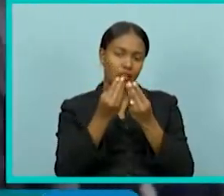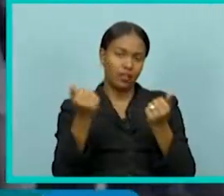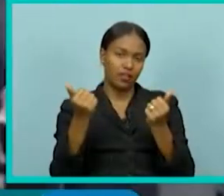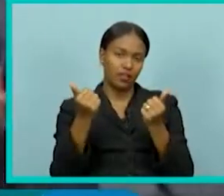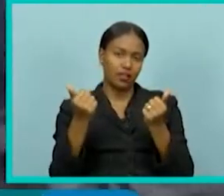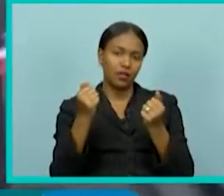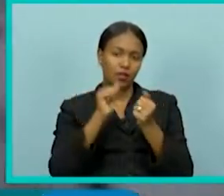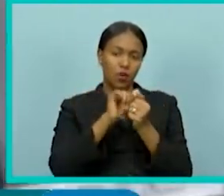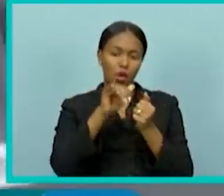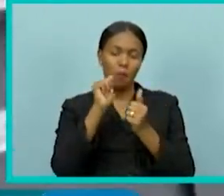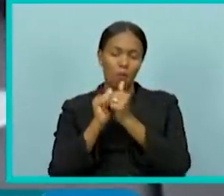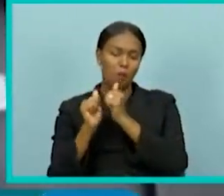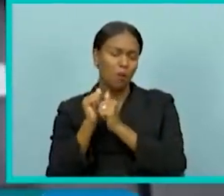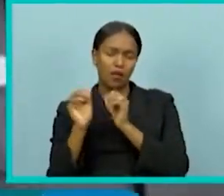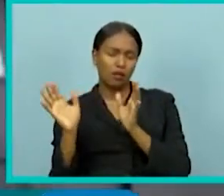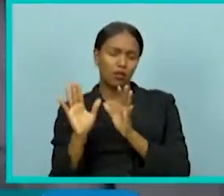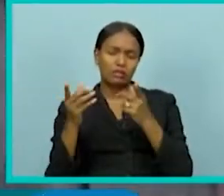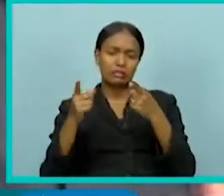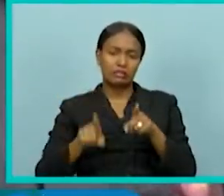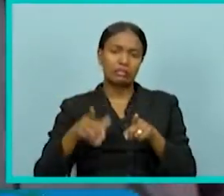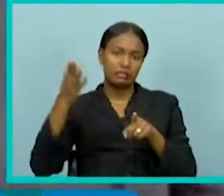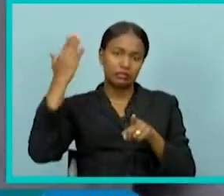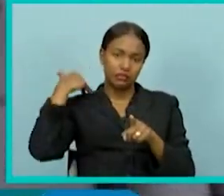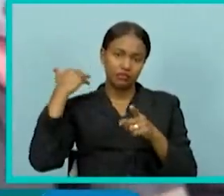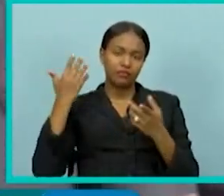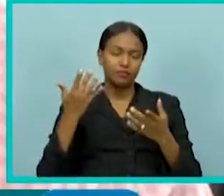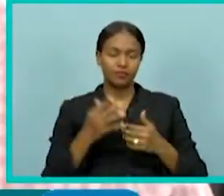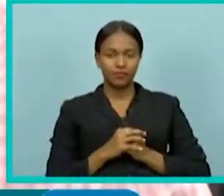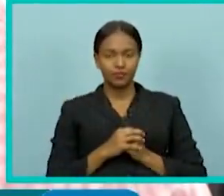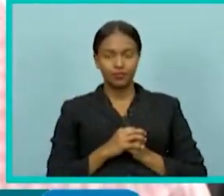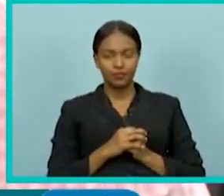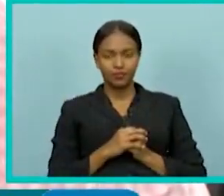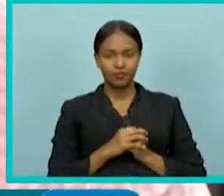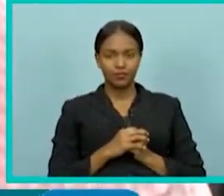así del problema como ocurría en el pasado. Se están